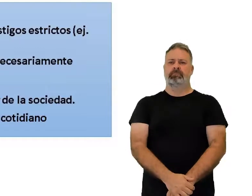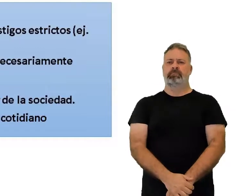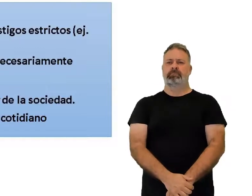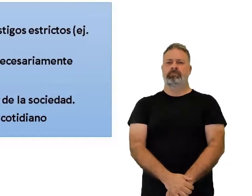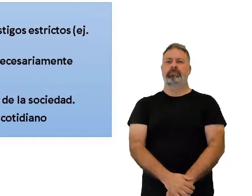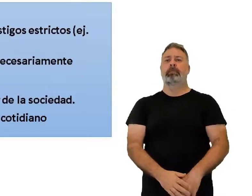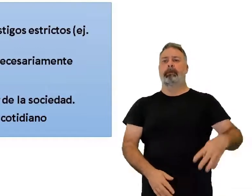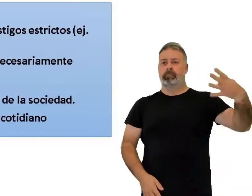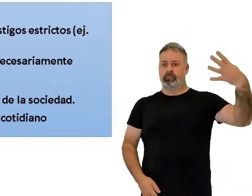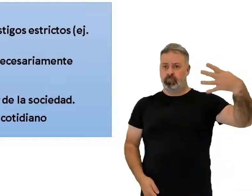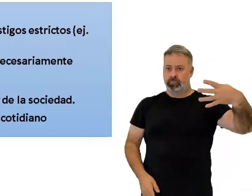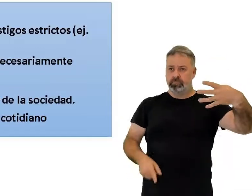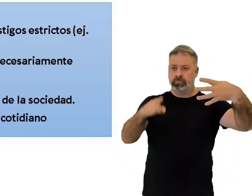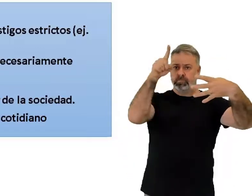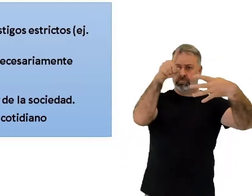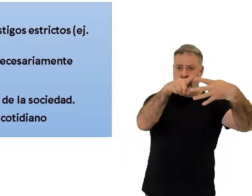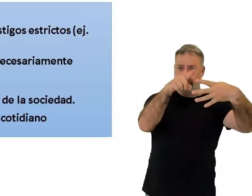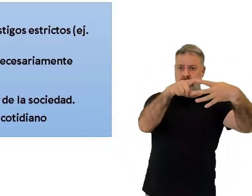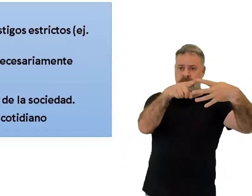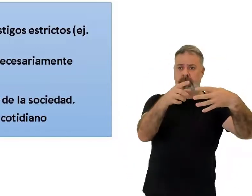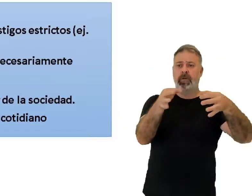pueden ser formales,